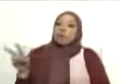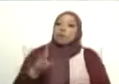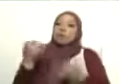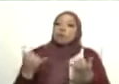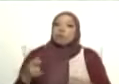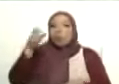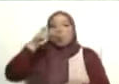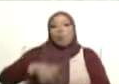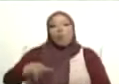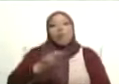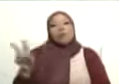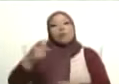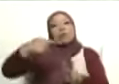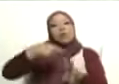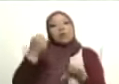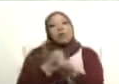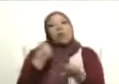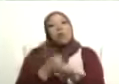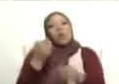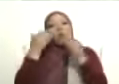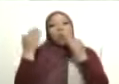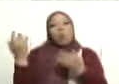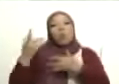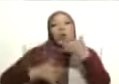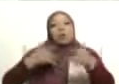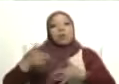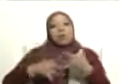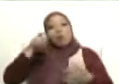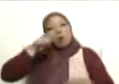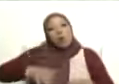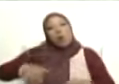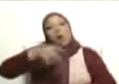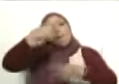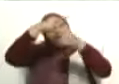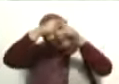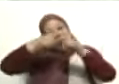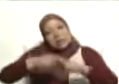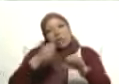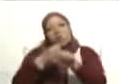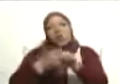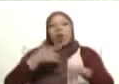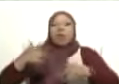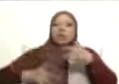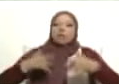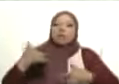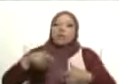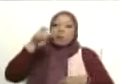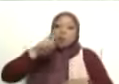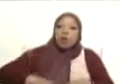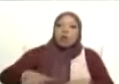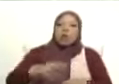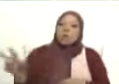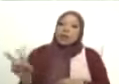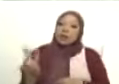desde el equipo de Venezolana de Televisión les hemos hecho un gran balance de toda la jornada que se ha llevado en el territorio